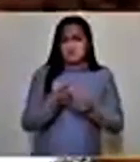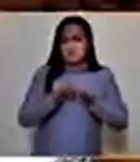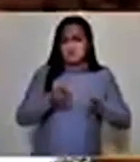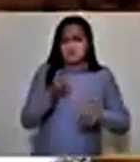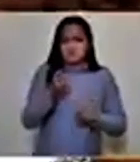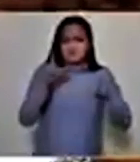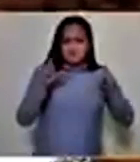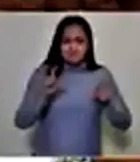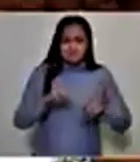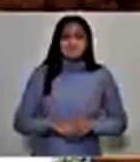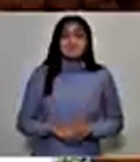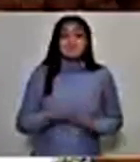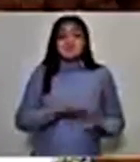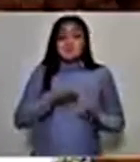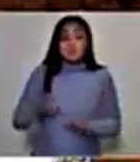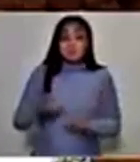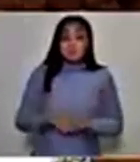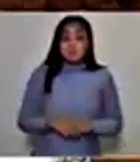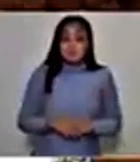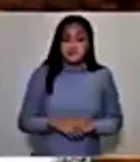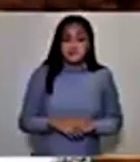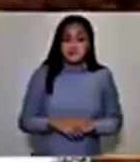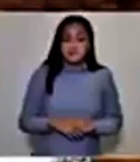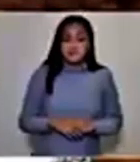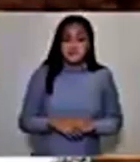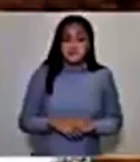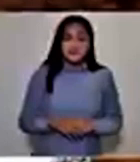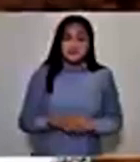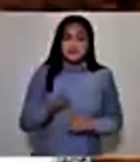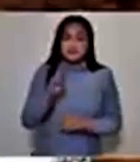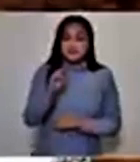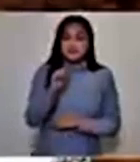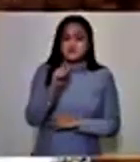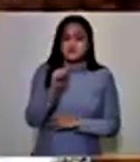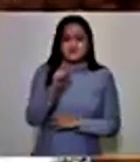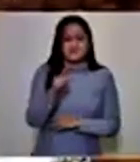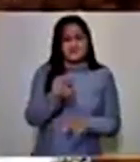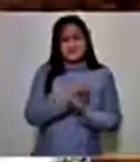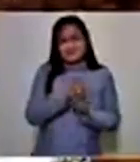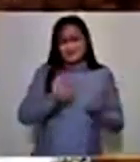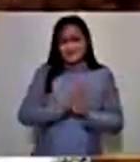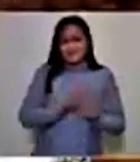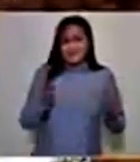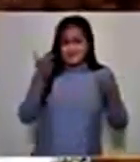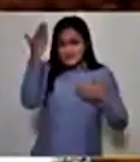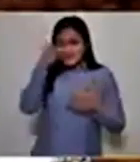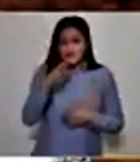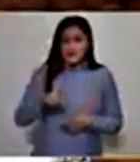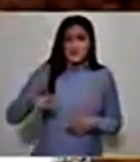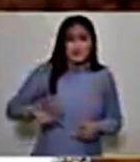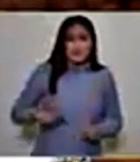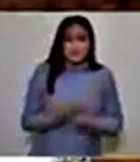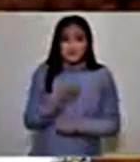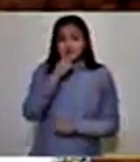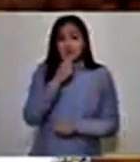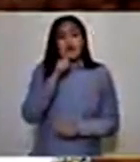publicación. Y respecto a a lo de la ULAP, a ver, está claro. El gobierno del estado,